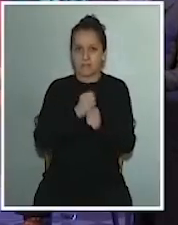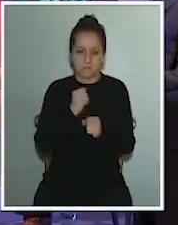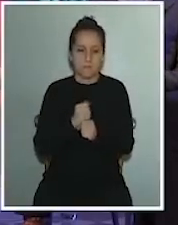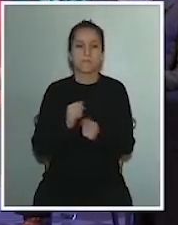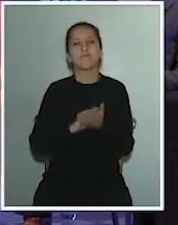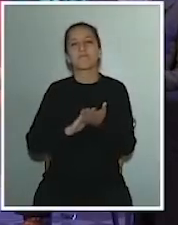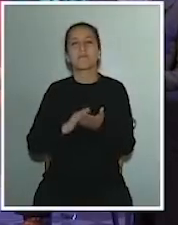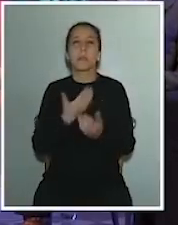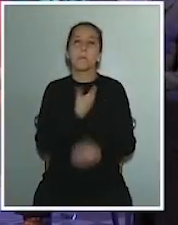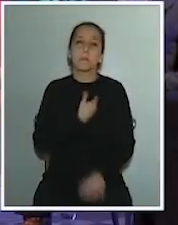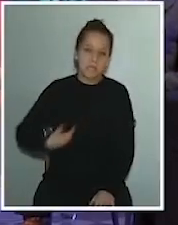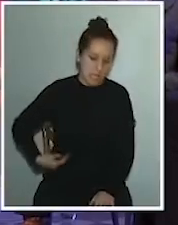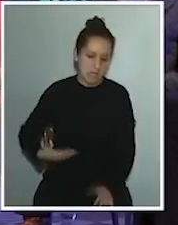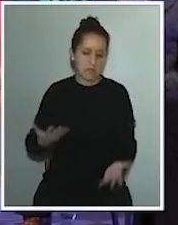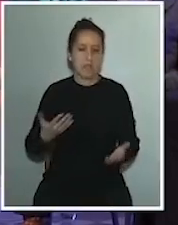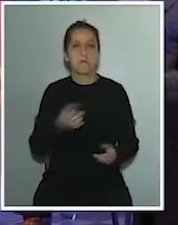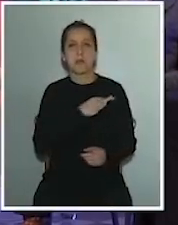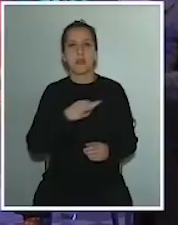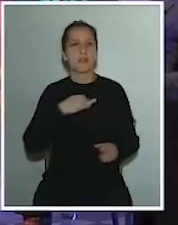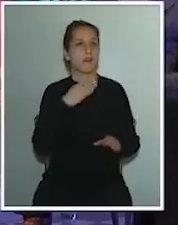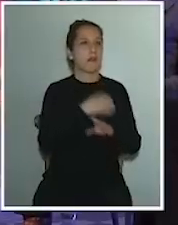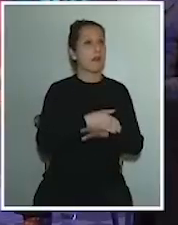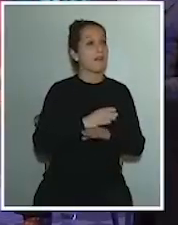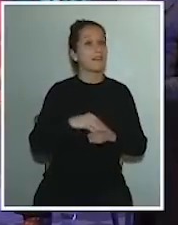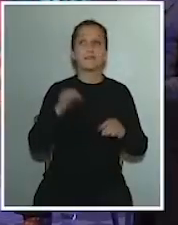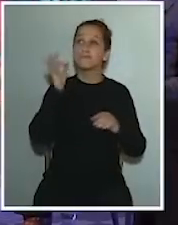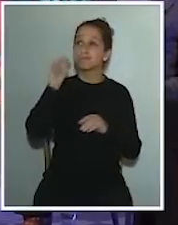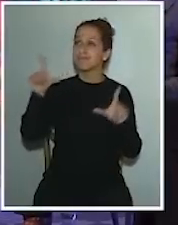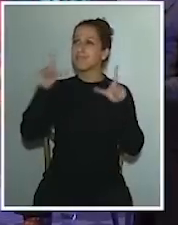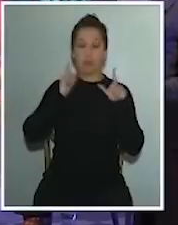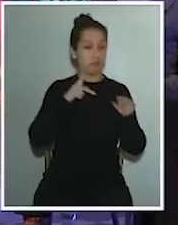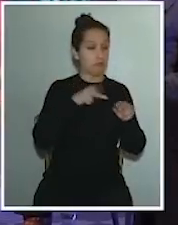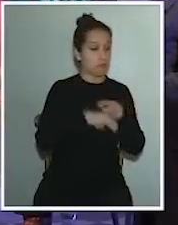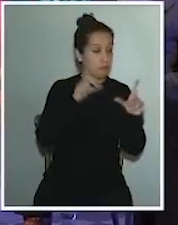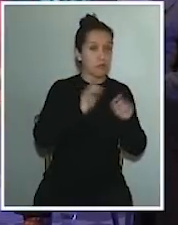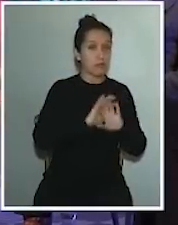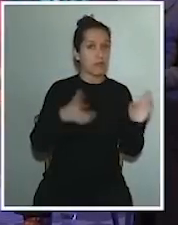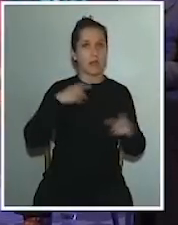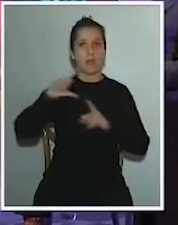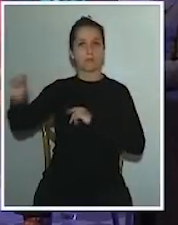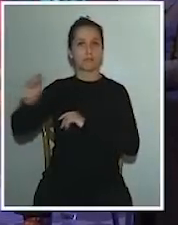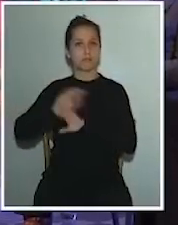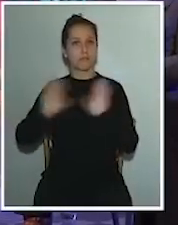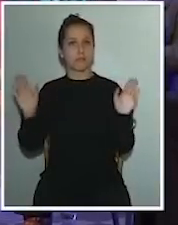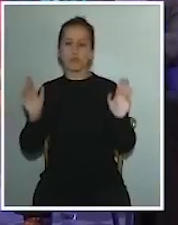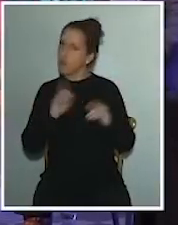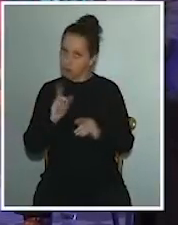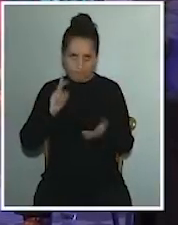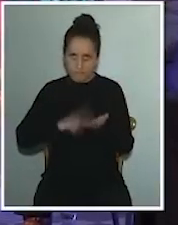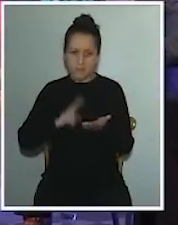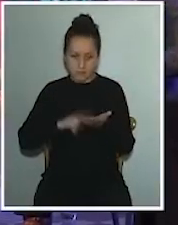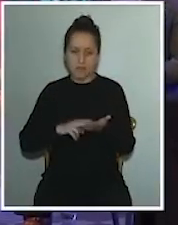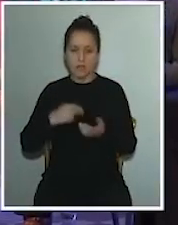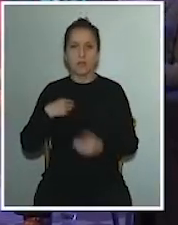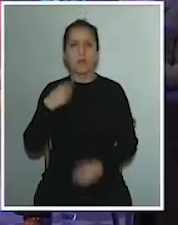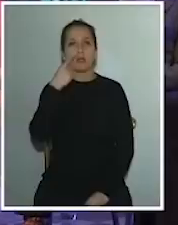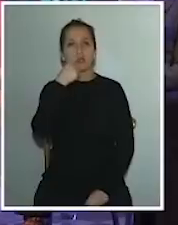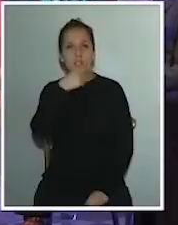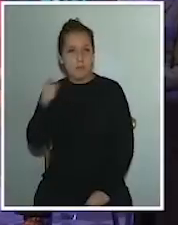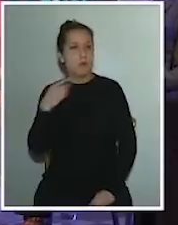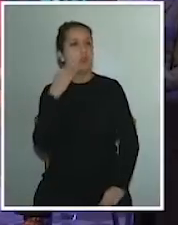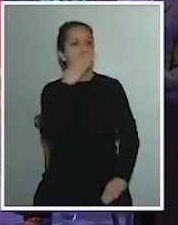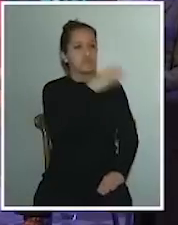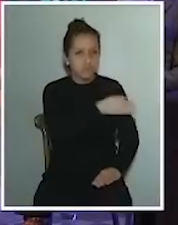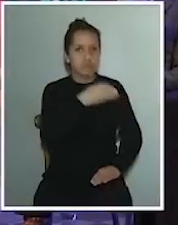que saca fotos corta cinta para todos los medios regional y se va no gobierno en terreno una vez en la semana que esté el presidente